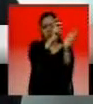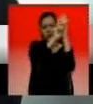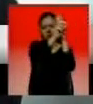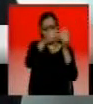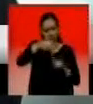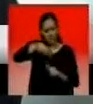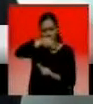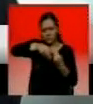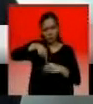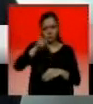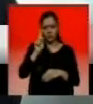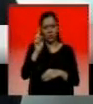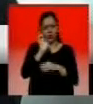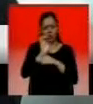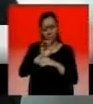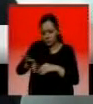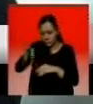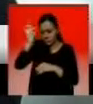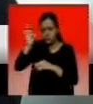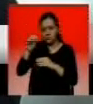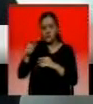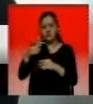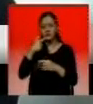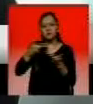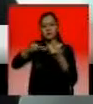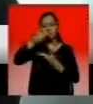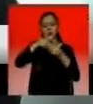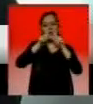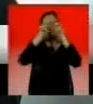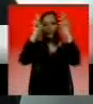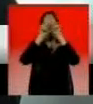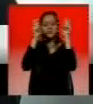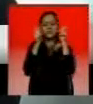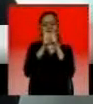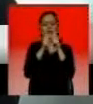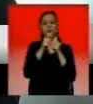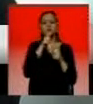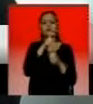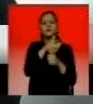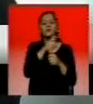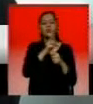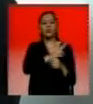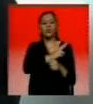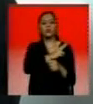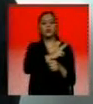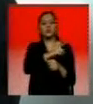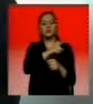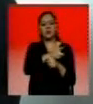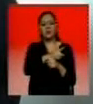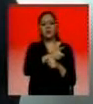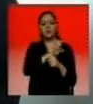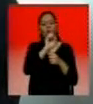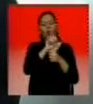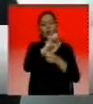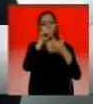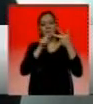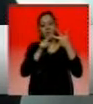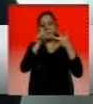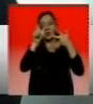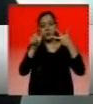en empresas que a su vez tienen relaciones comerciales con las universidades o con terceros,